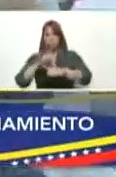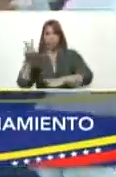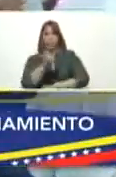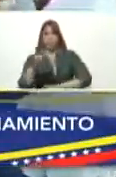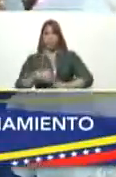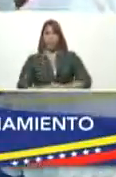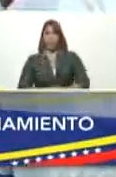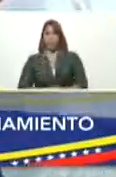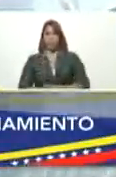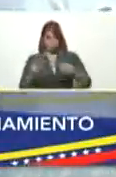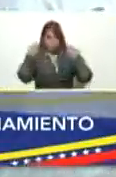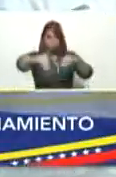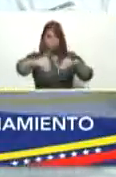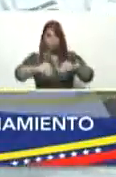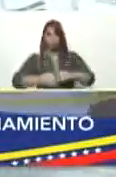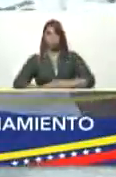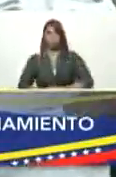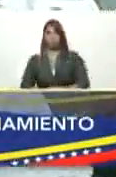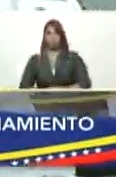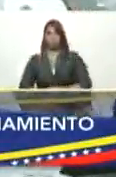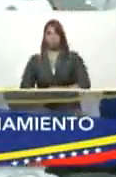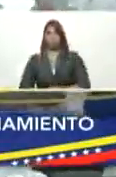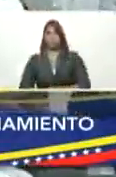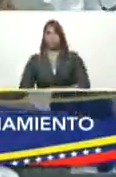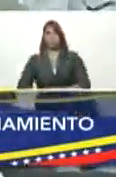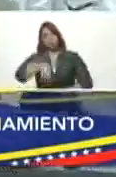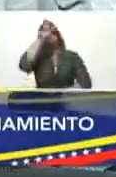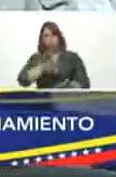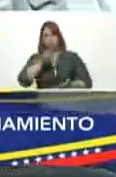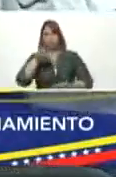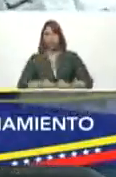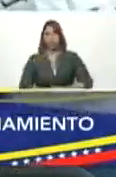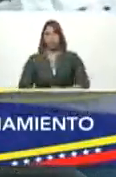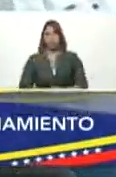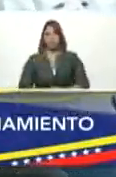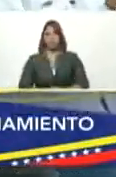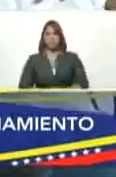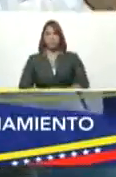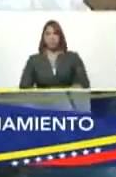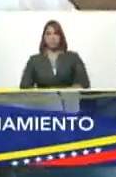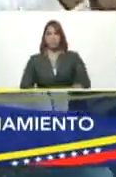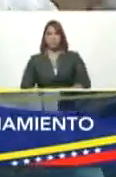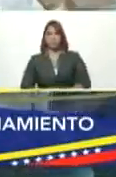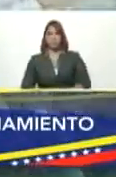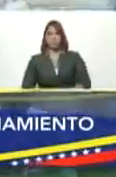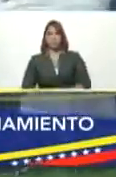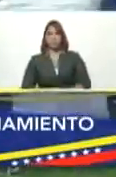¿Están de acuerdo? ¡Cúmplase!